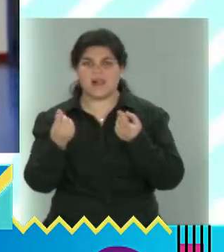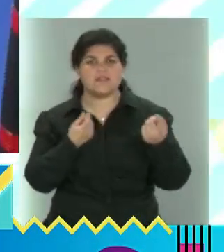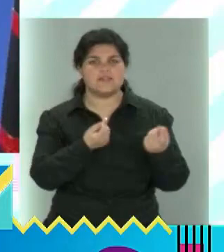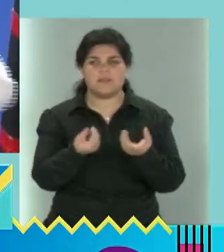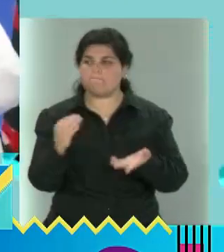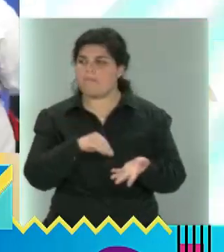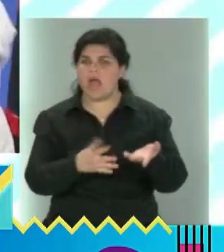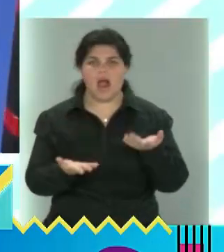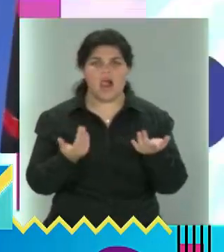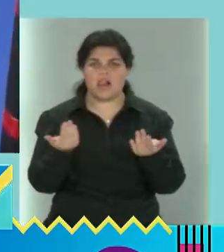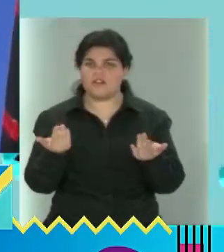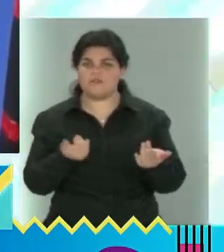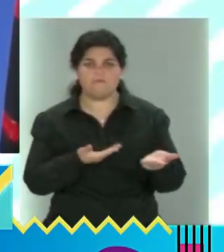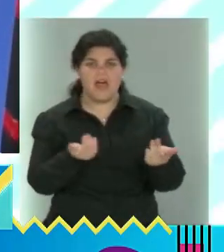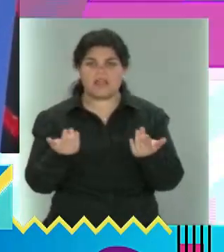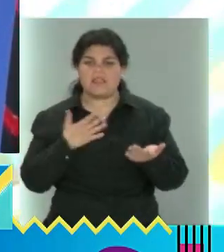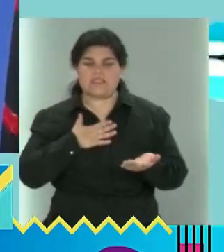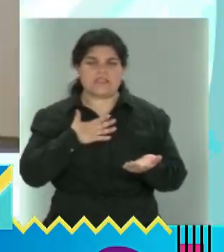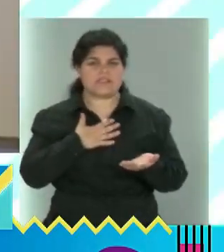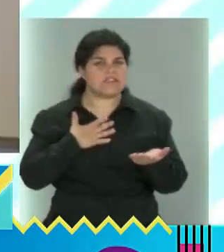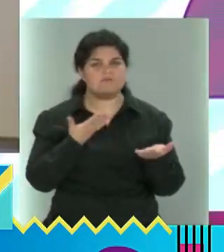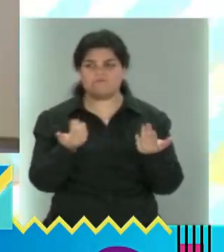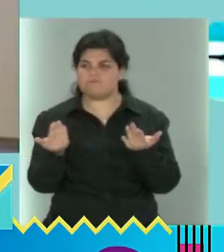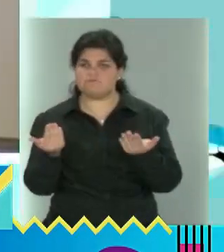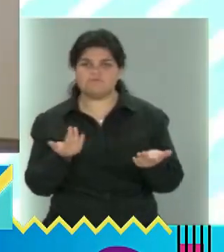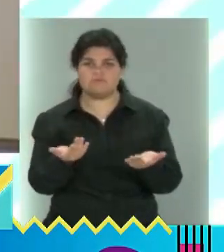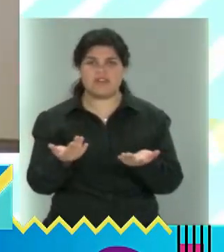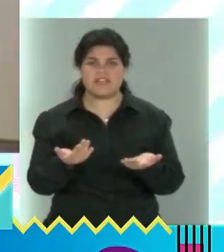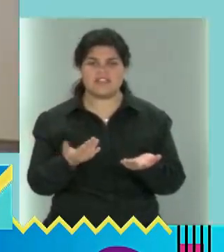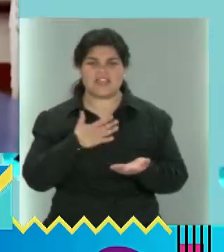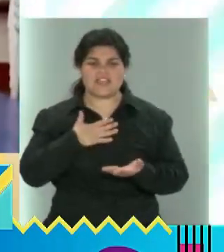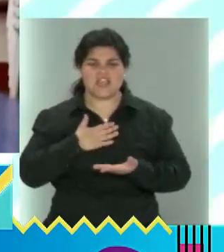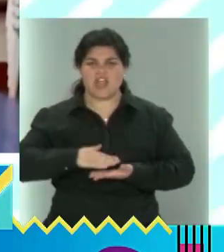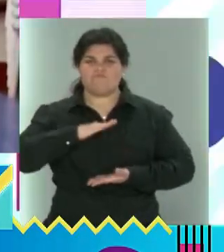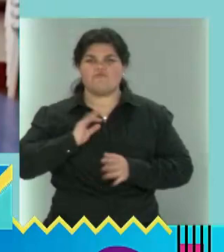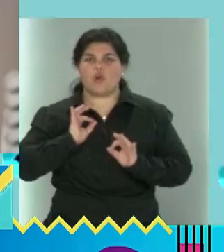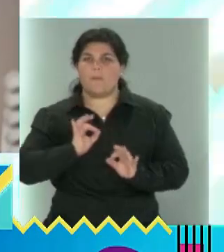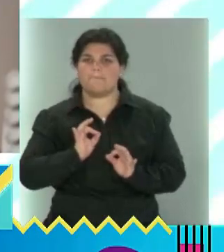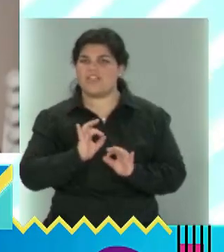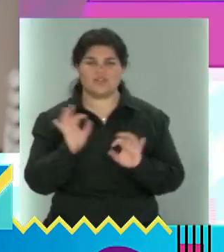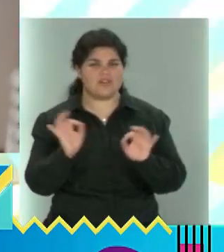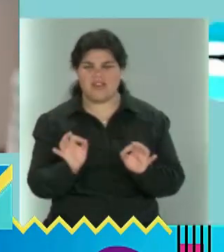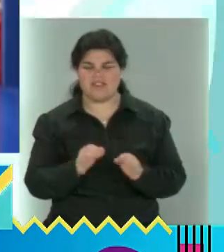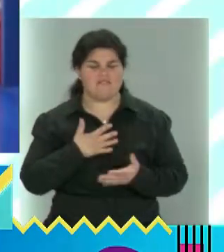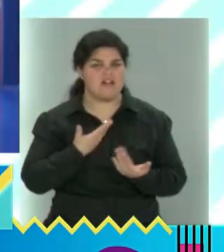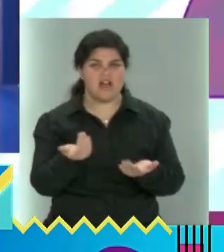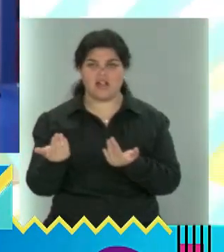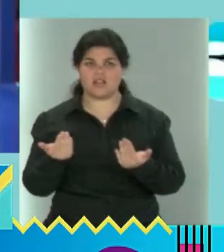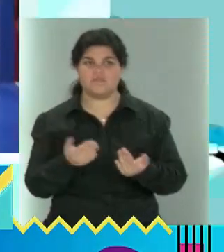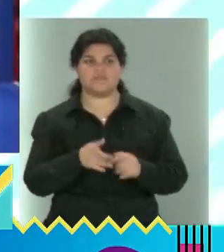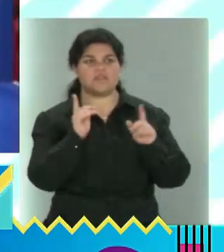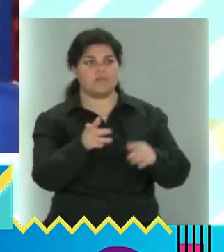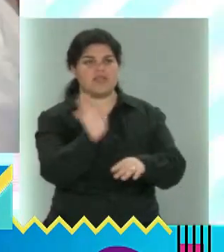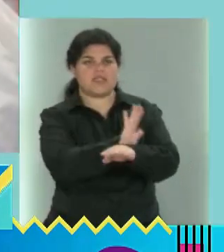buscar algo más en la vida. Es como que necesitas algo que te llene. Eso por un lado. Por el otro lado, desde el cine, las